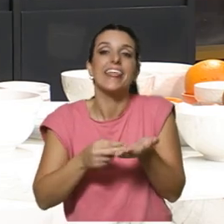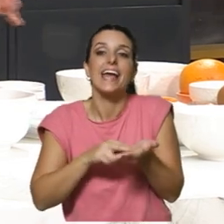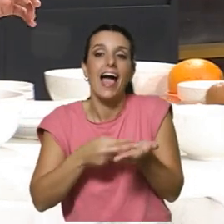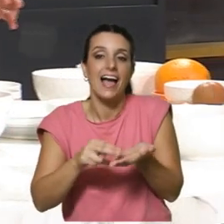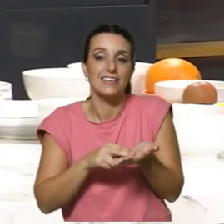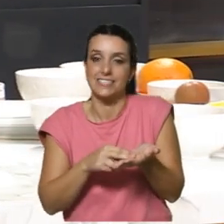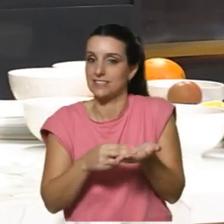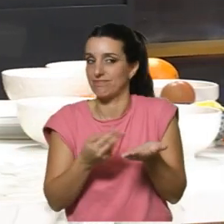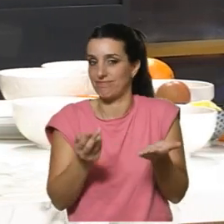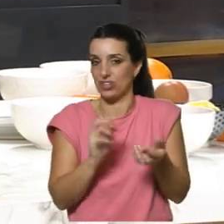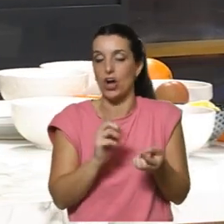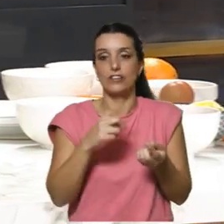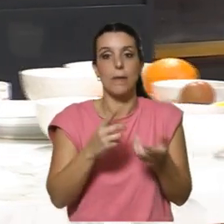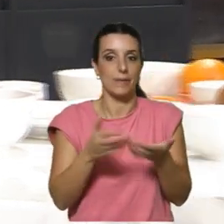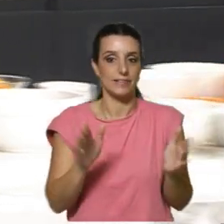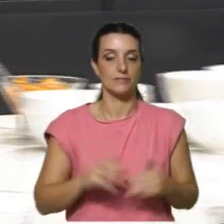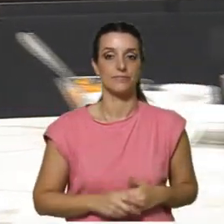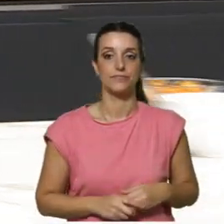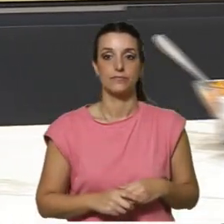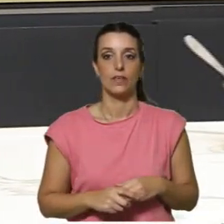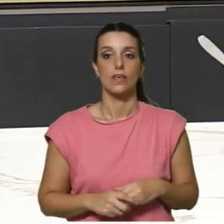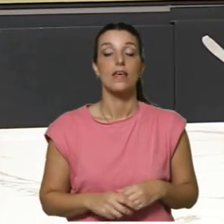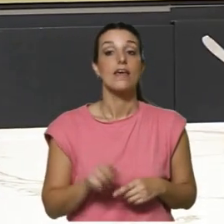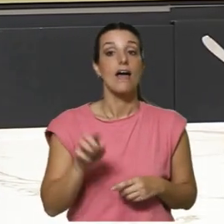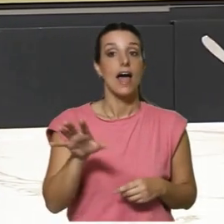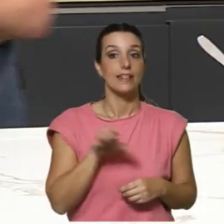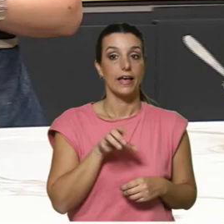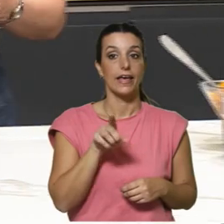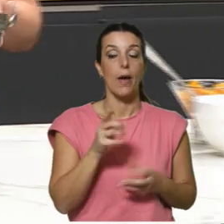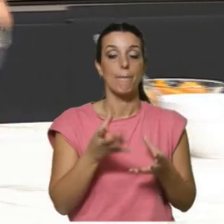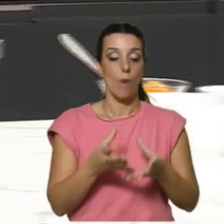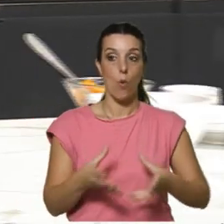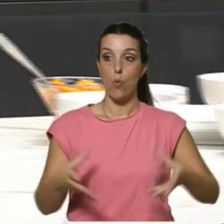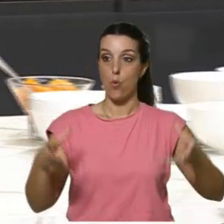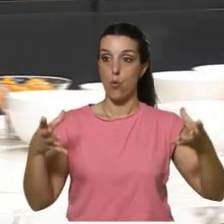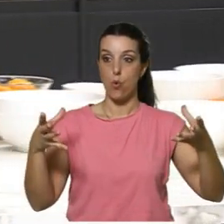¿sá? Y vamos a empezar. Mira, tengo por acá el bol.